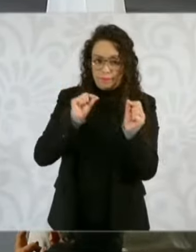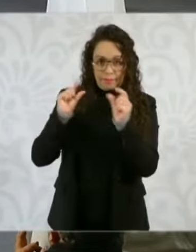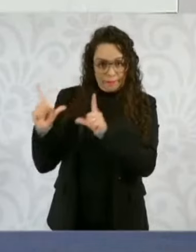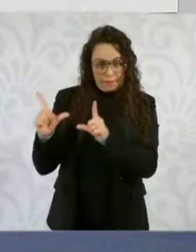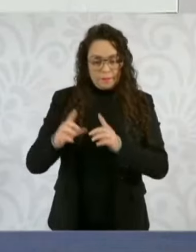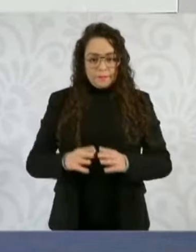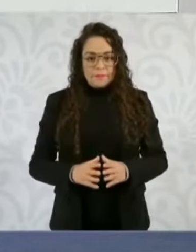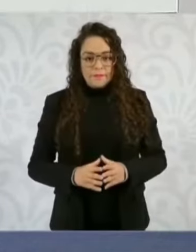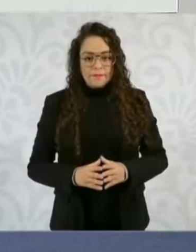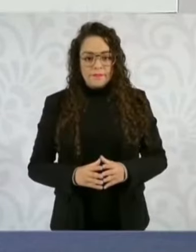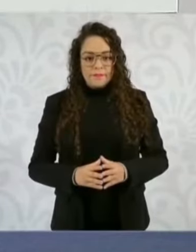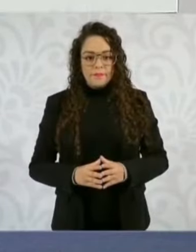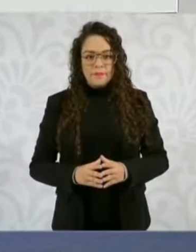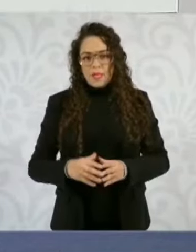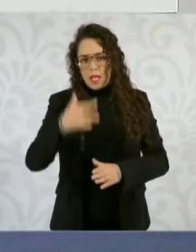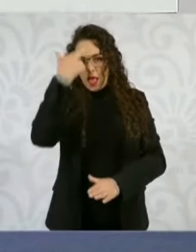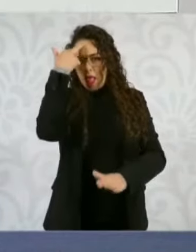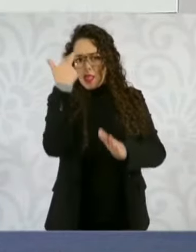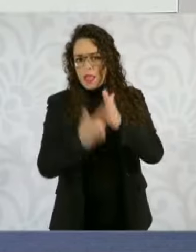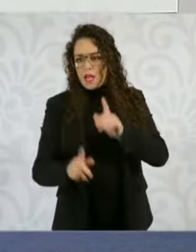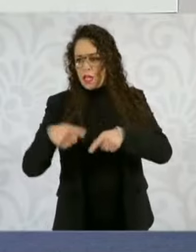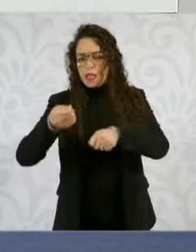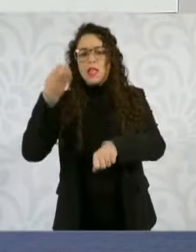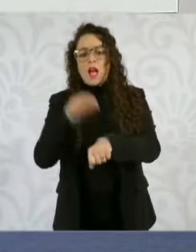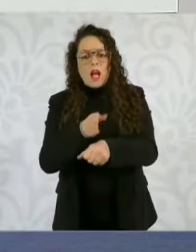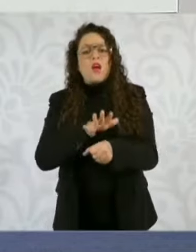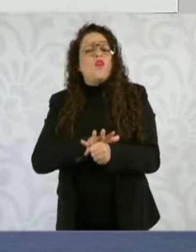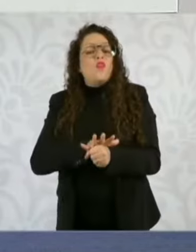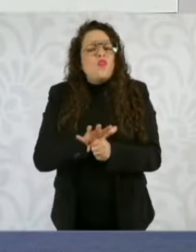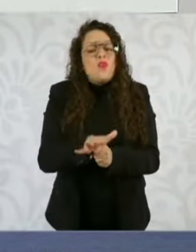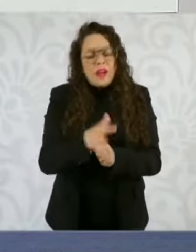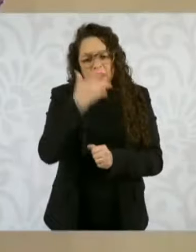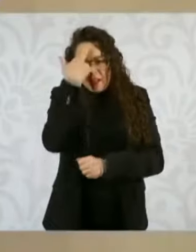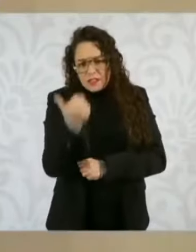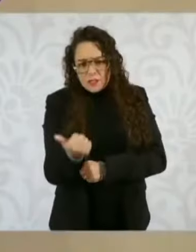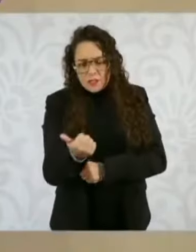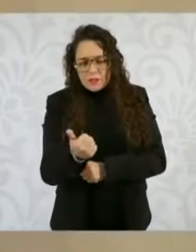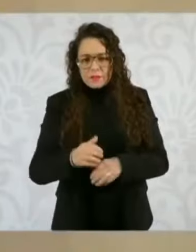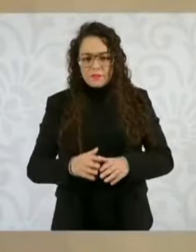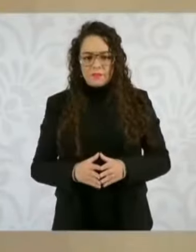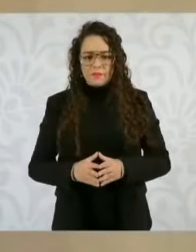¿Cuáles son los delitos por los que se le condenó?